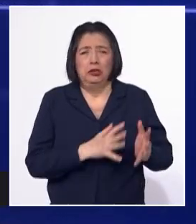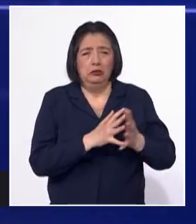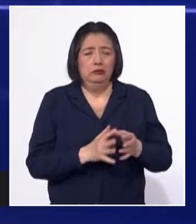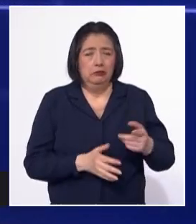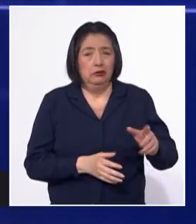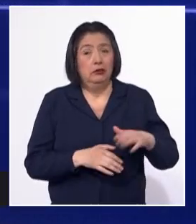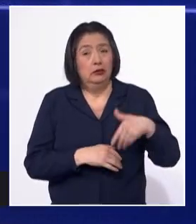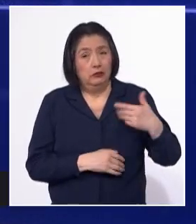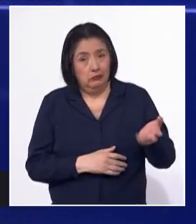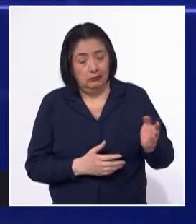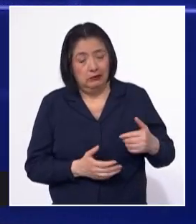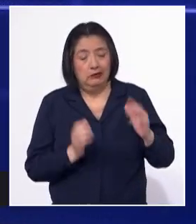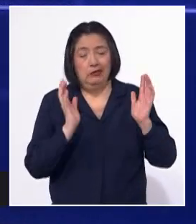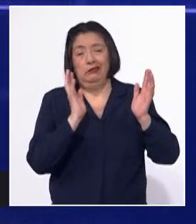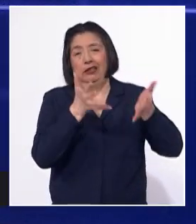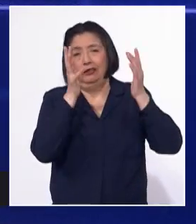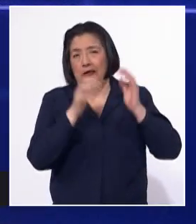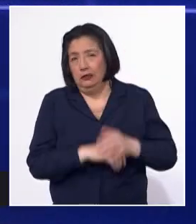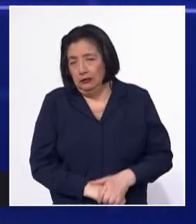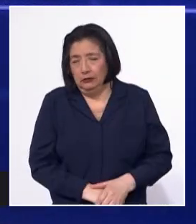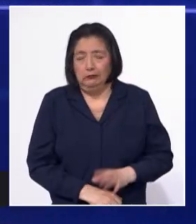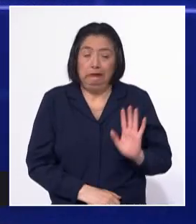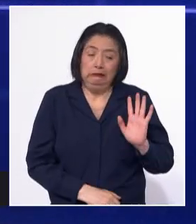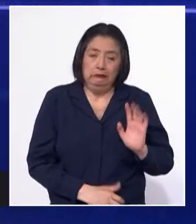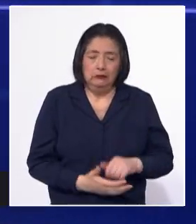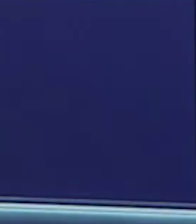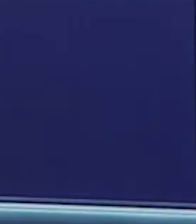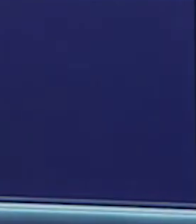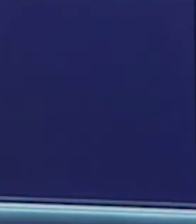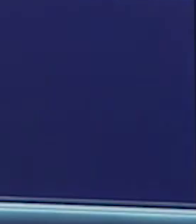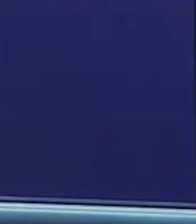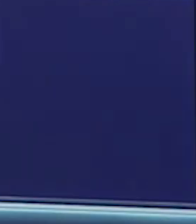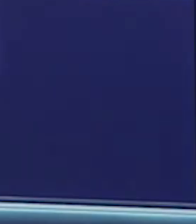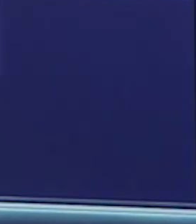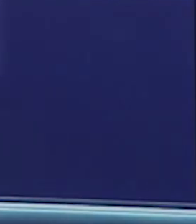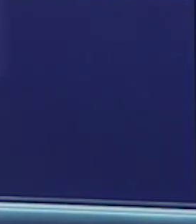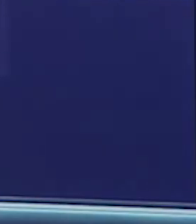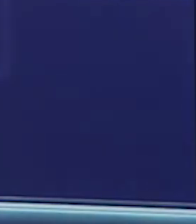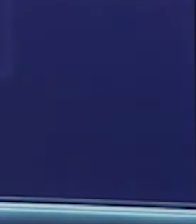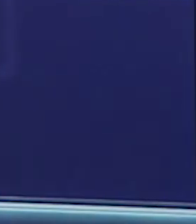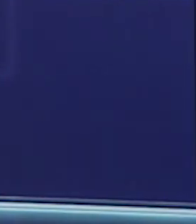Unidos y luego a veces te abandonan a tu suerte. 12:54. Hola, no